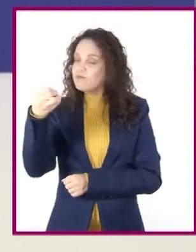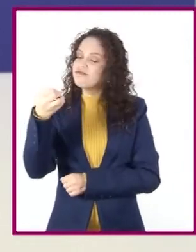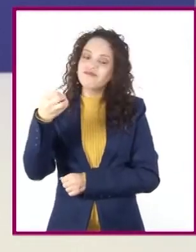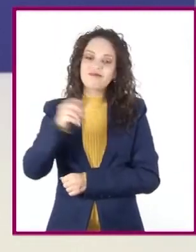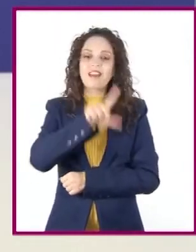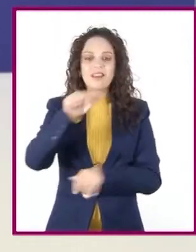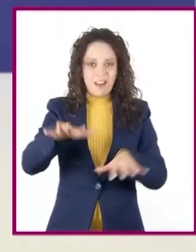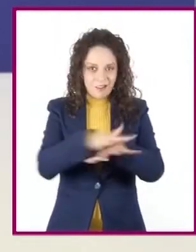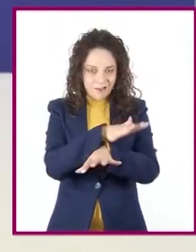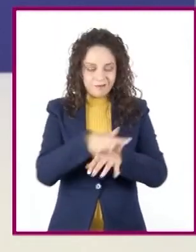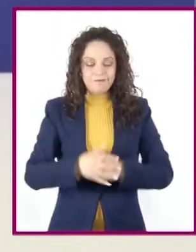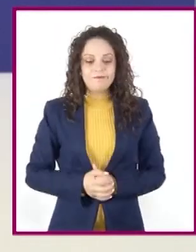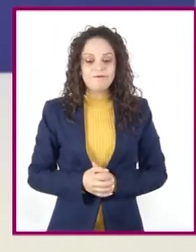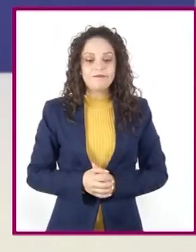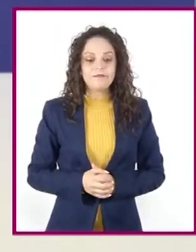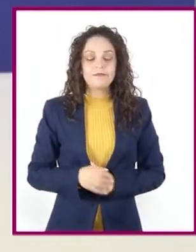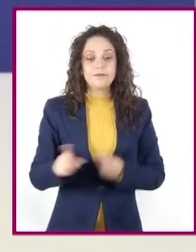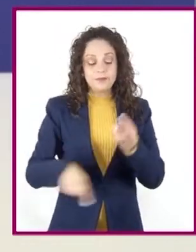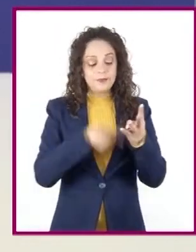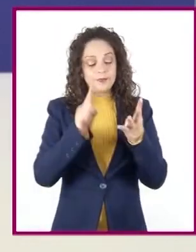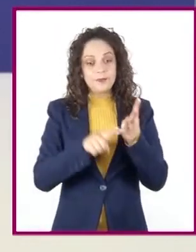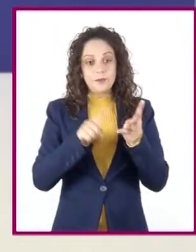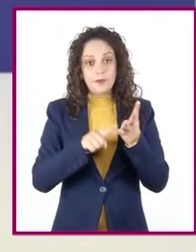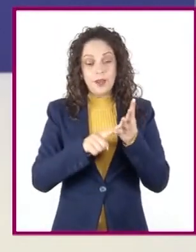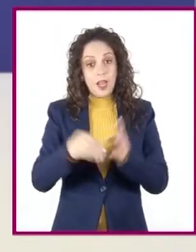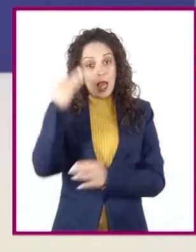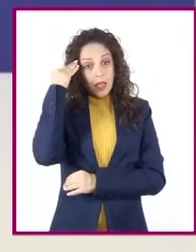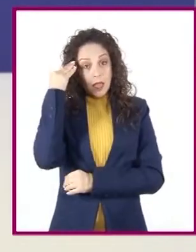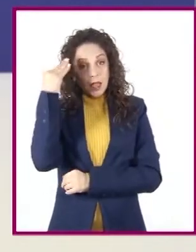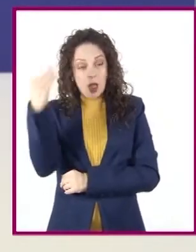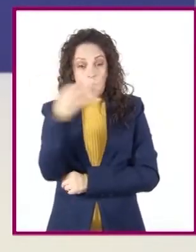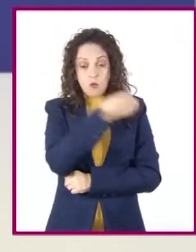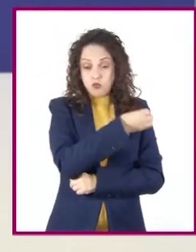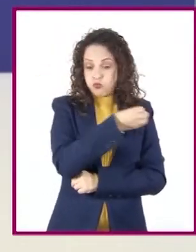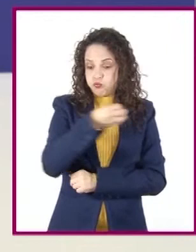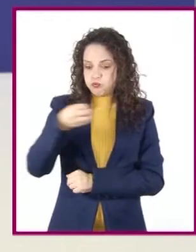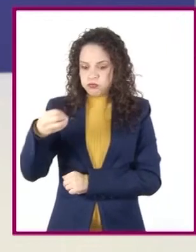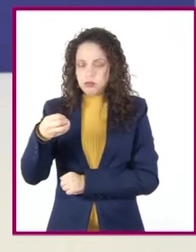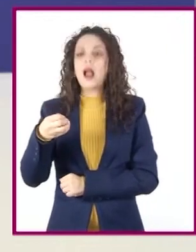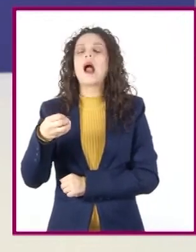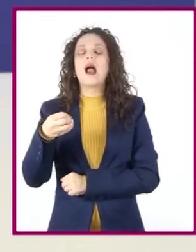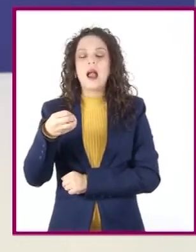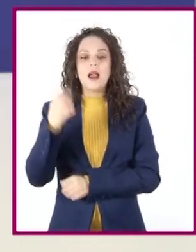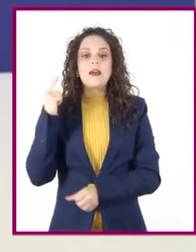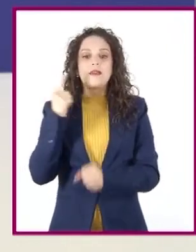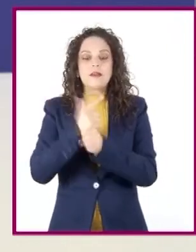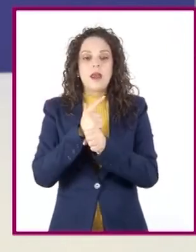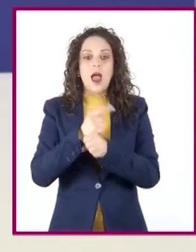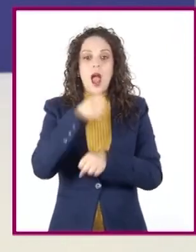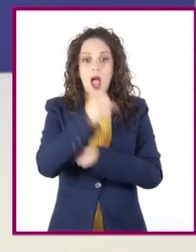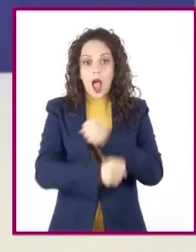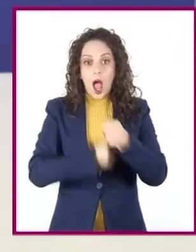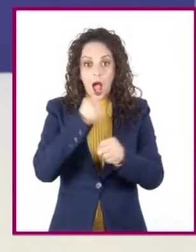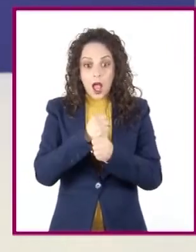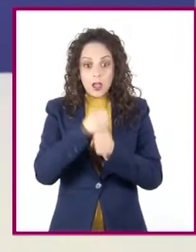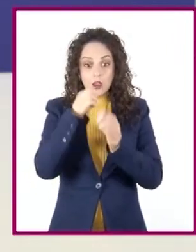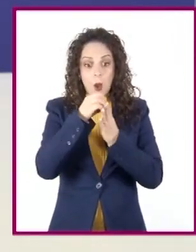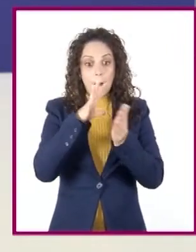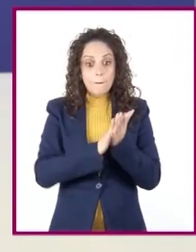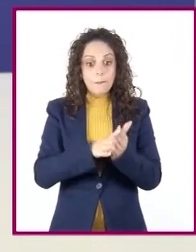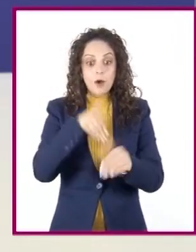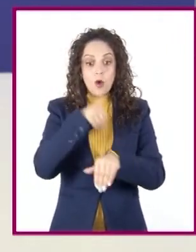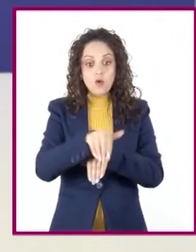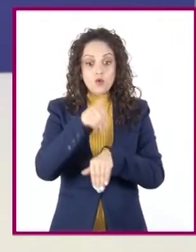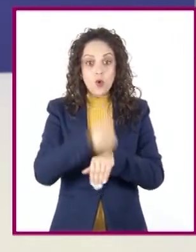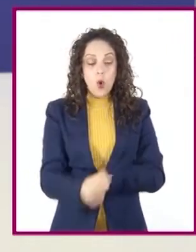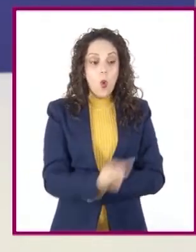4. Su organización del tiempo nos muestra que nombraban los años mediante los números del 1